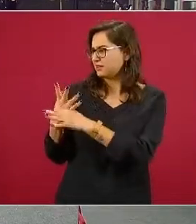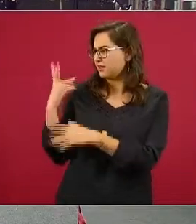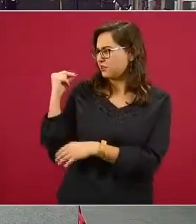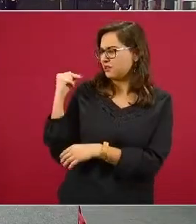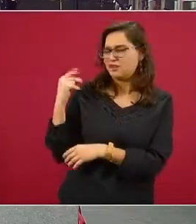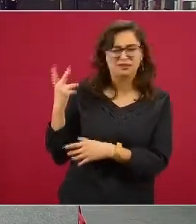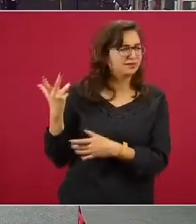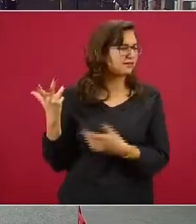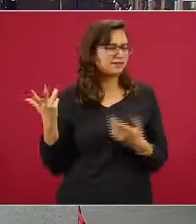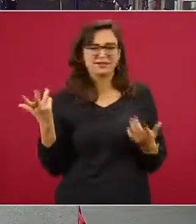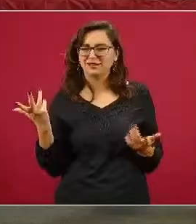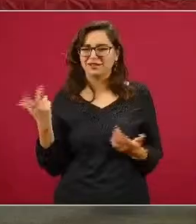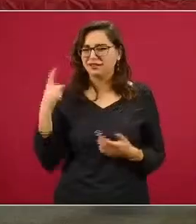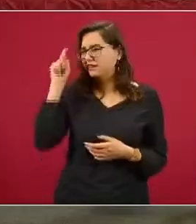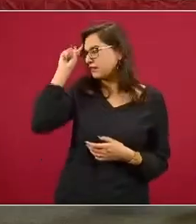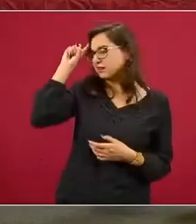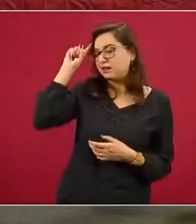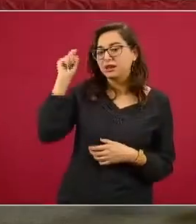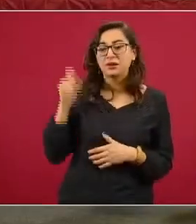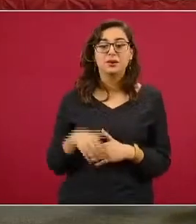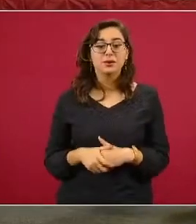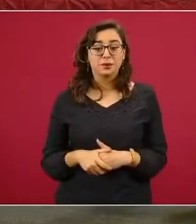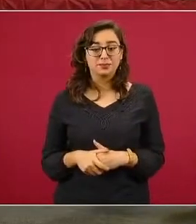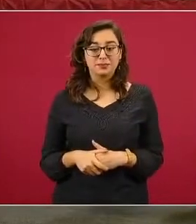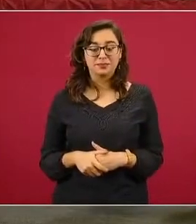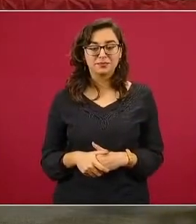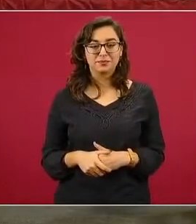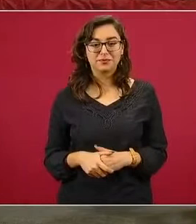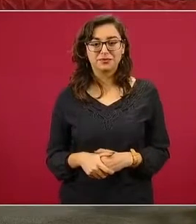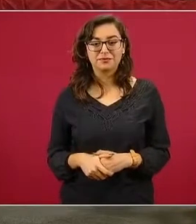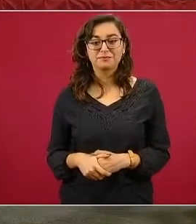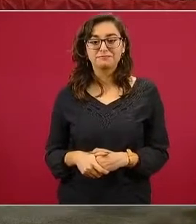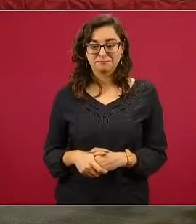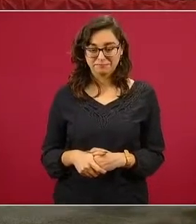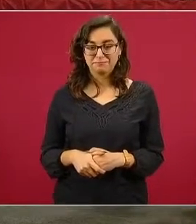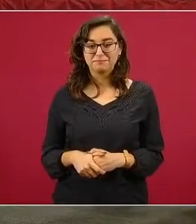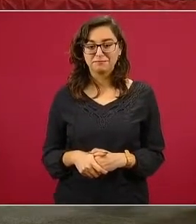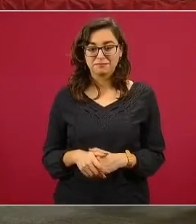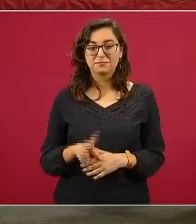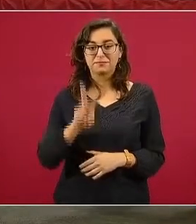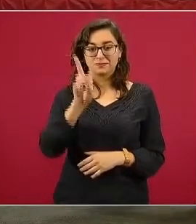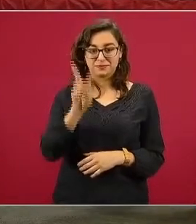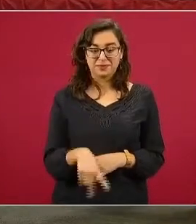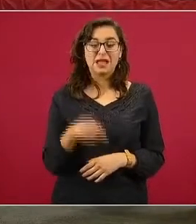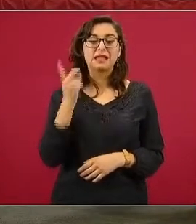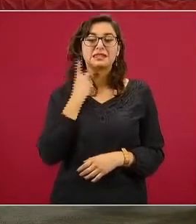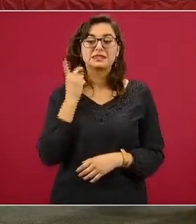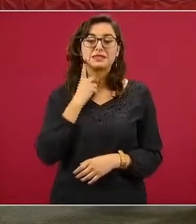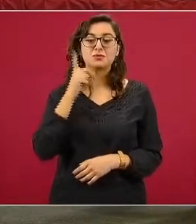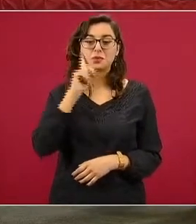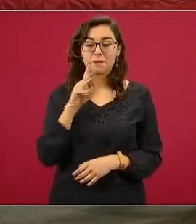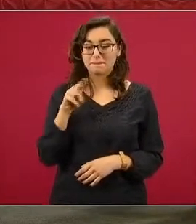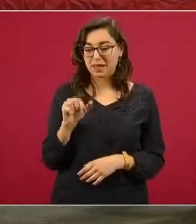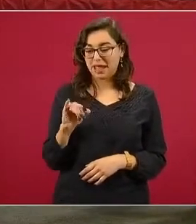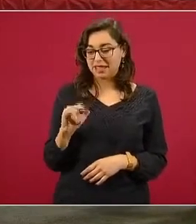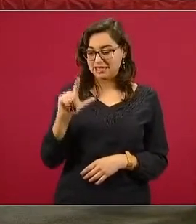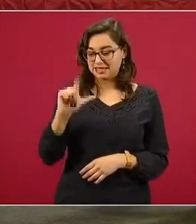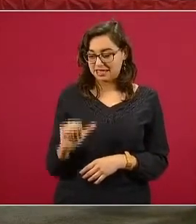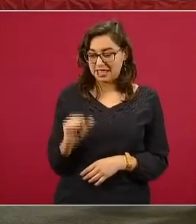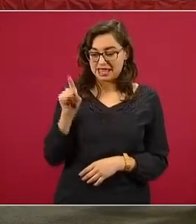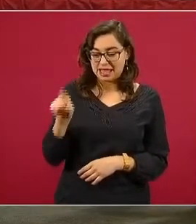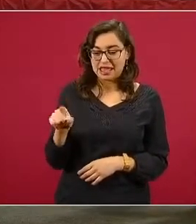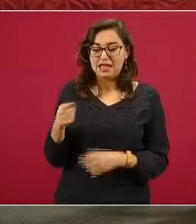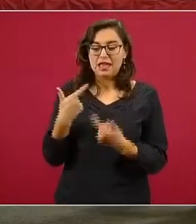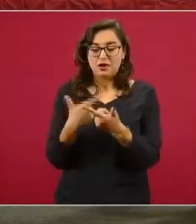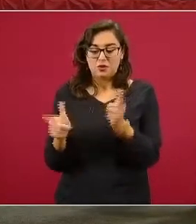gracias. Sobre lo primero, efectivamente, la diputada Mayela, de Movimiento Ciudadano, me regaló